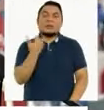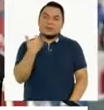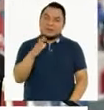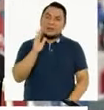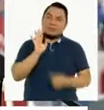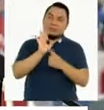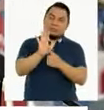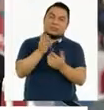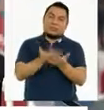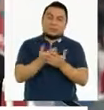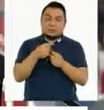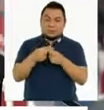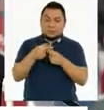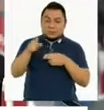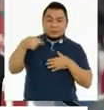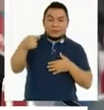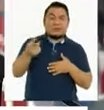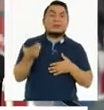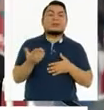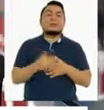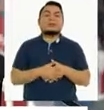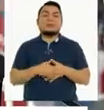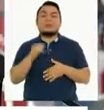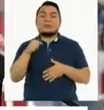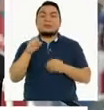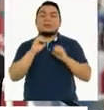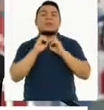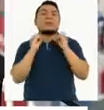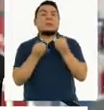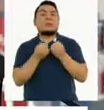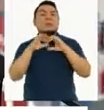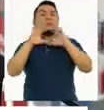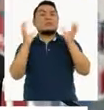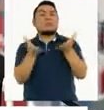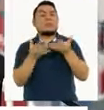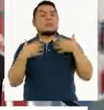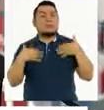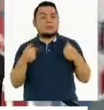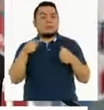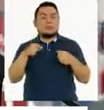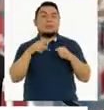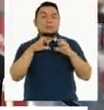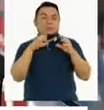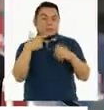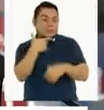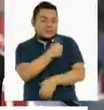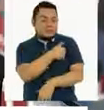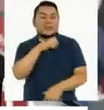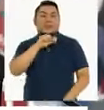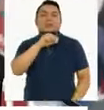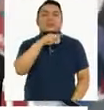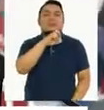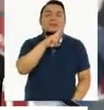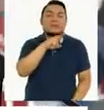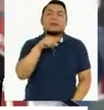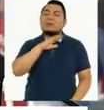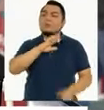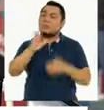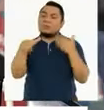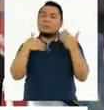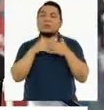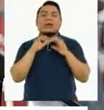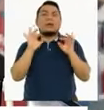se ha demostrado recientemente por la Organización Mundial de la Salud con la vacuna de Sinopharm, todas